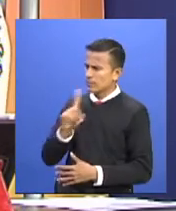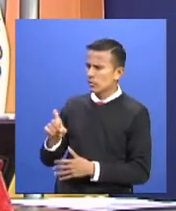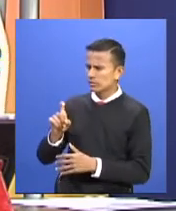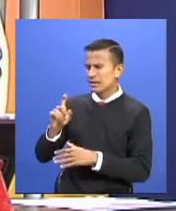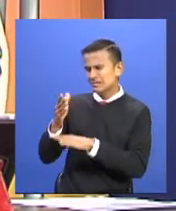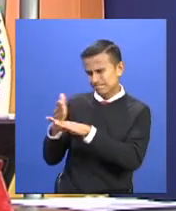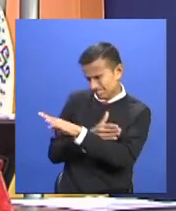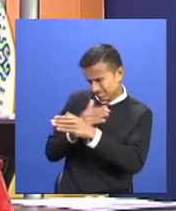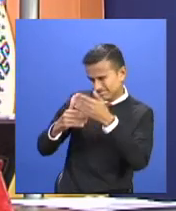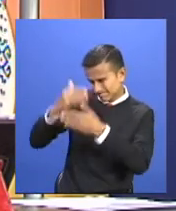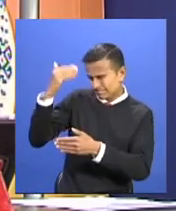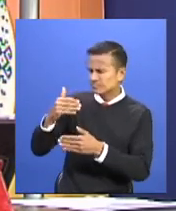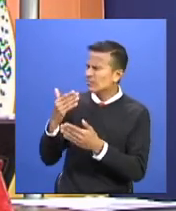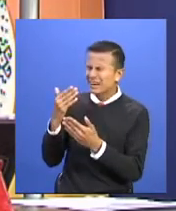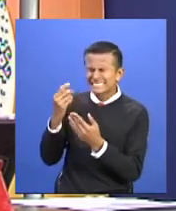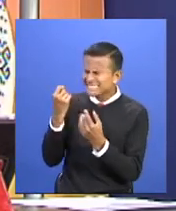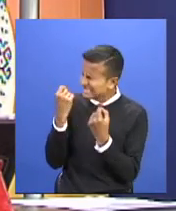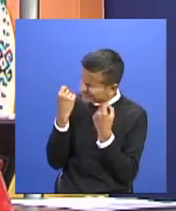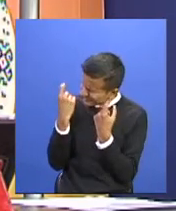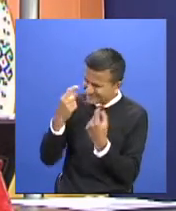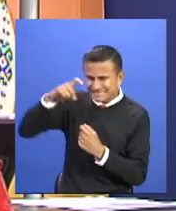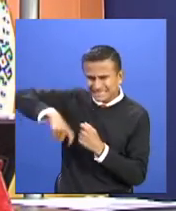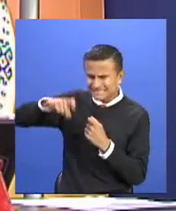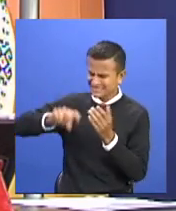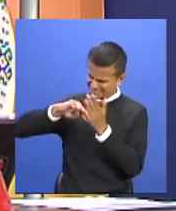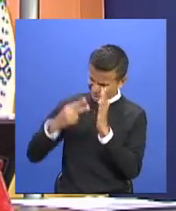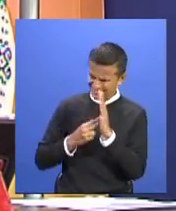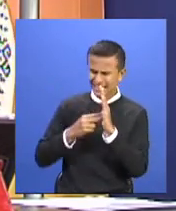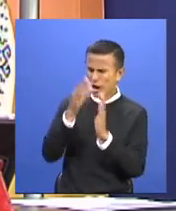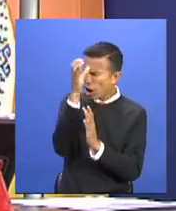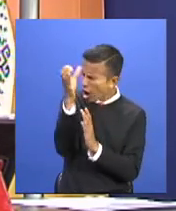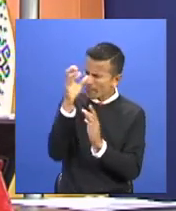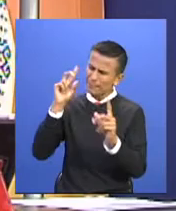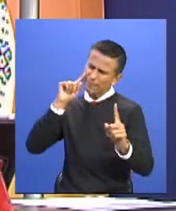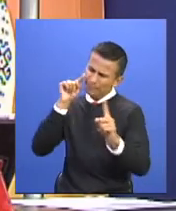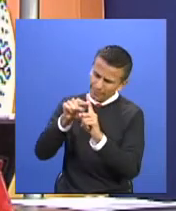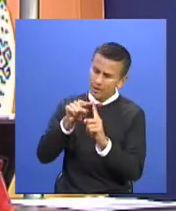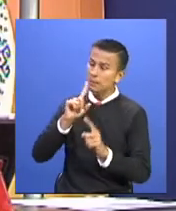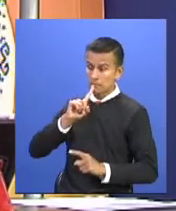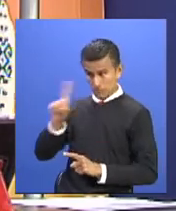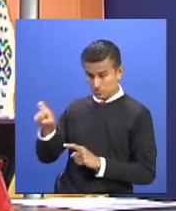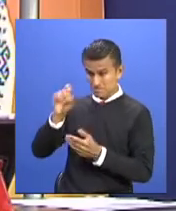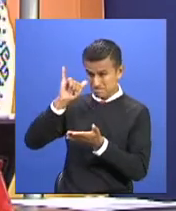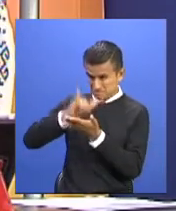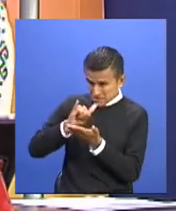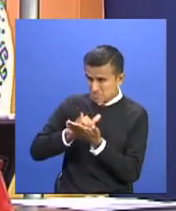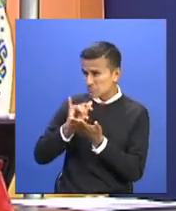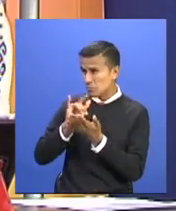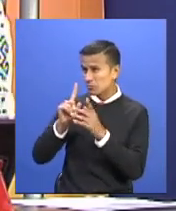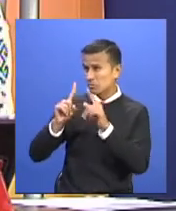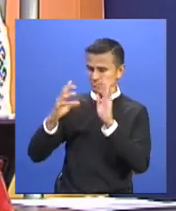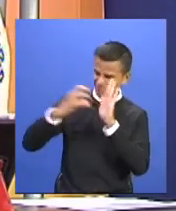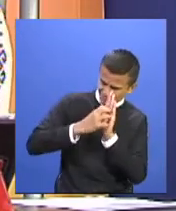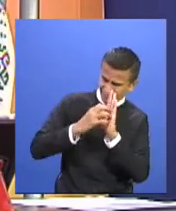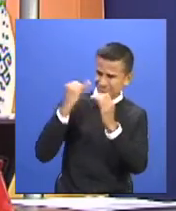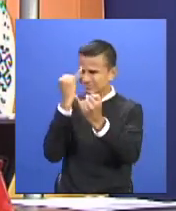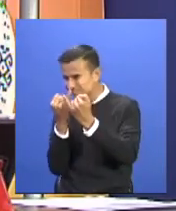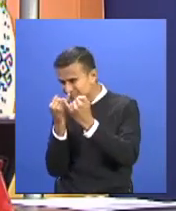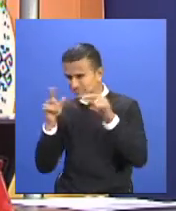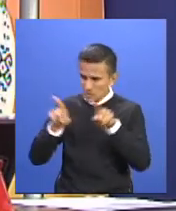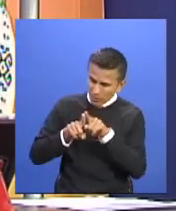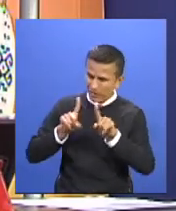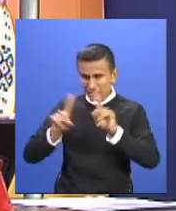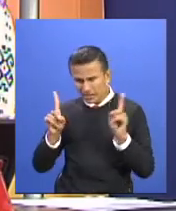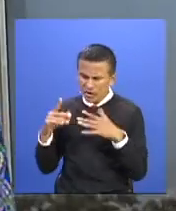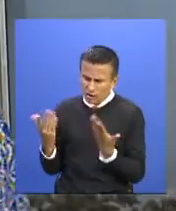Pero arranquemos un poco por entender un poco más el concepto de branding e imagen corporativa. ¿Es lo mismo? ¿Es diferente el